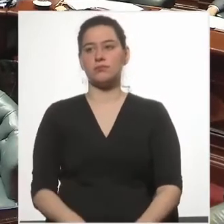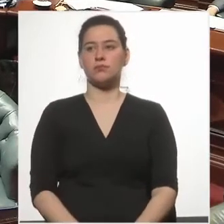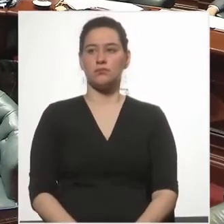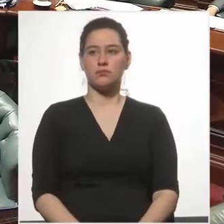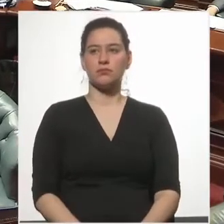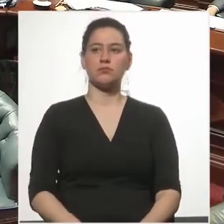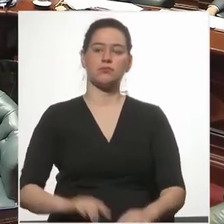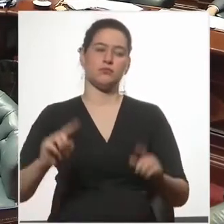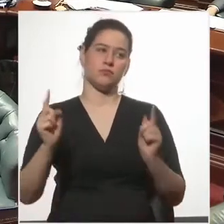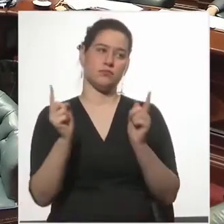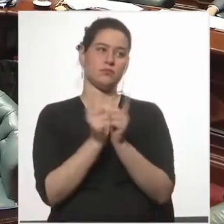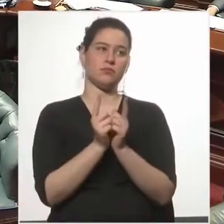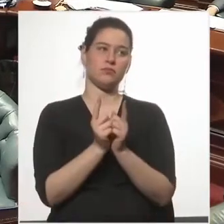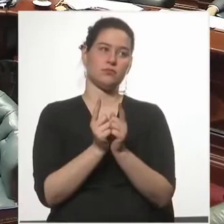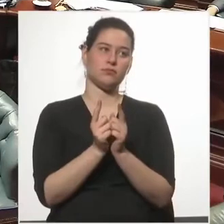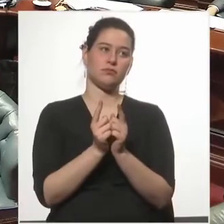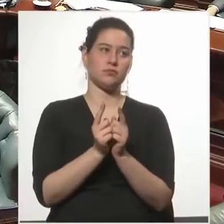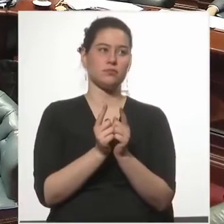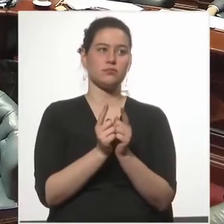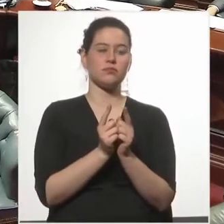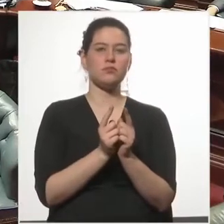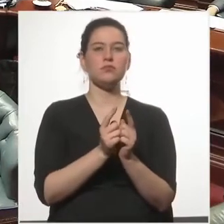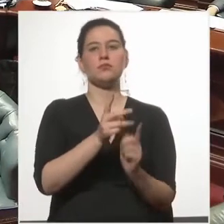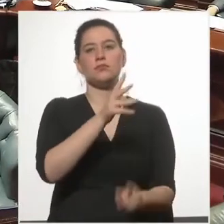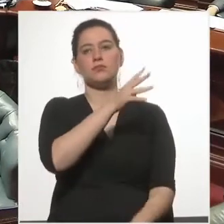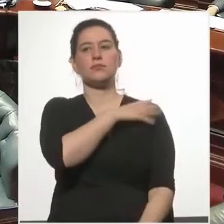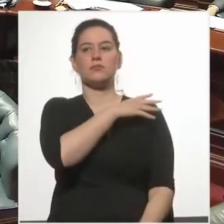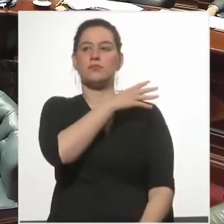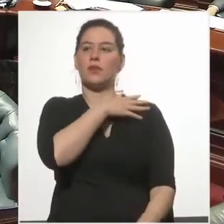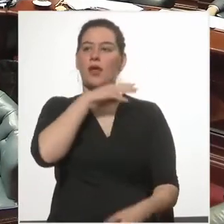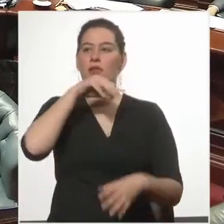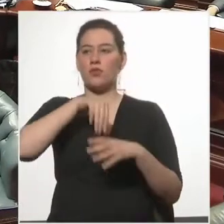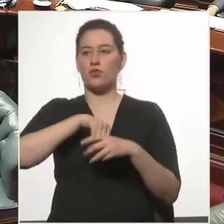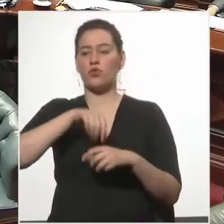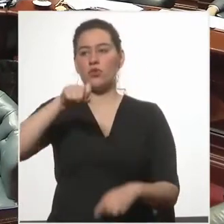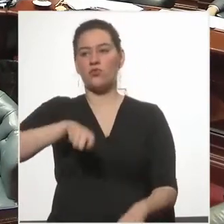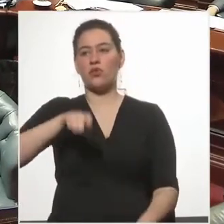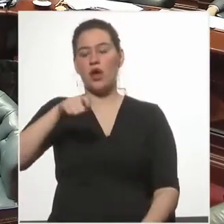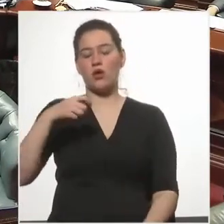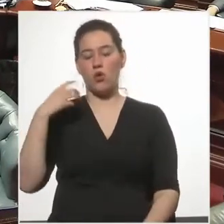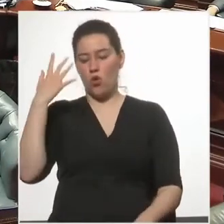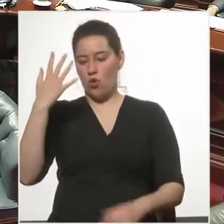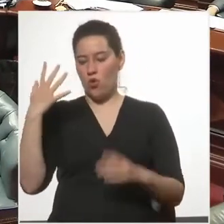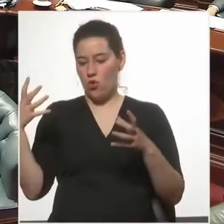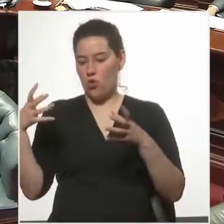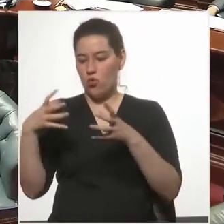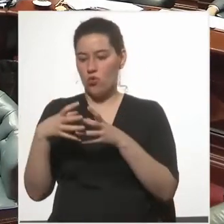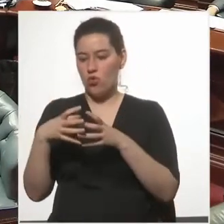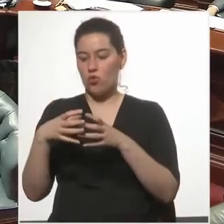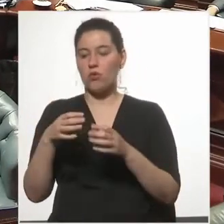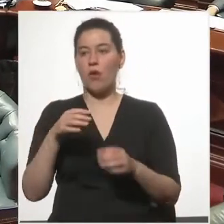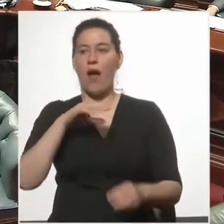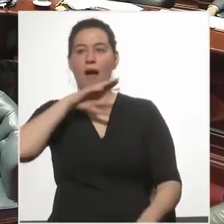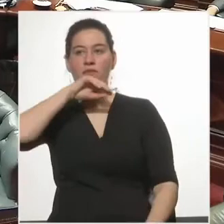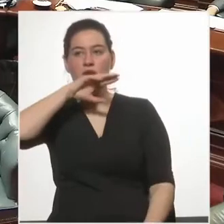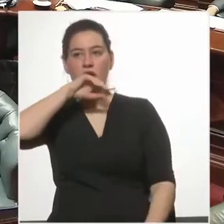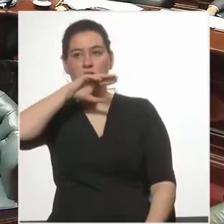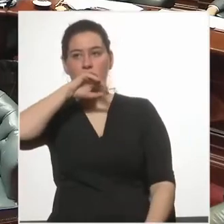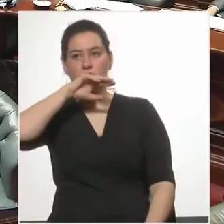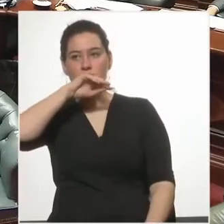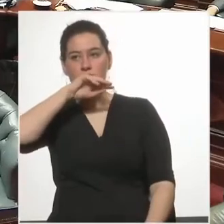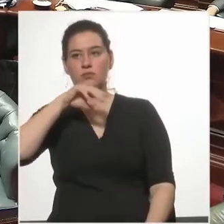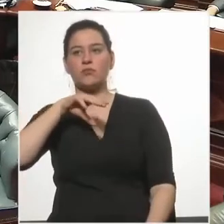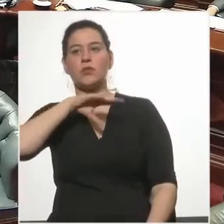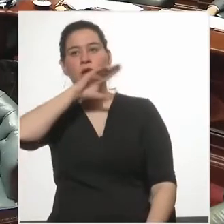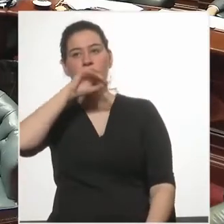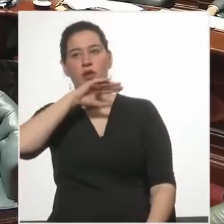manera de conclusiones, los generales integrantes del Tribunal de Honor le comunicaron en forma verbal,